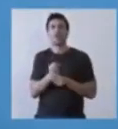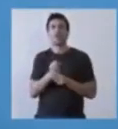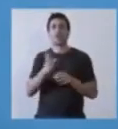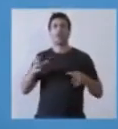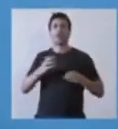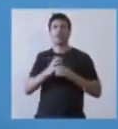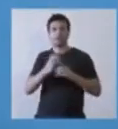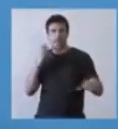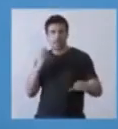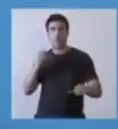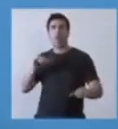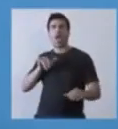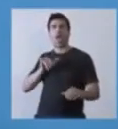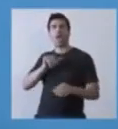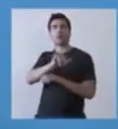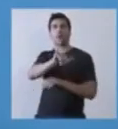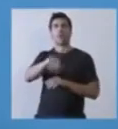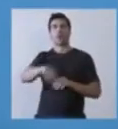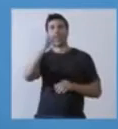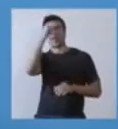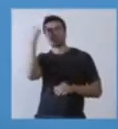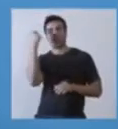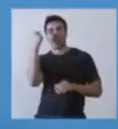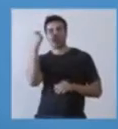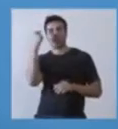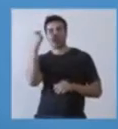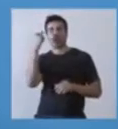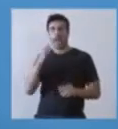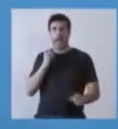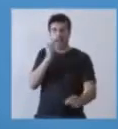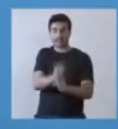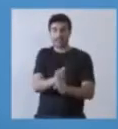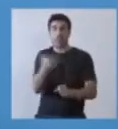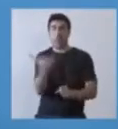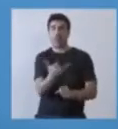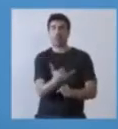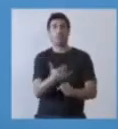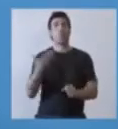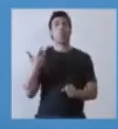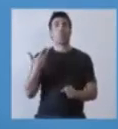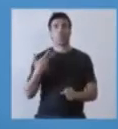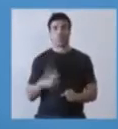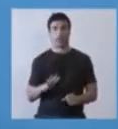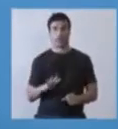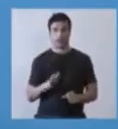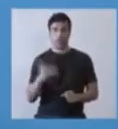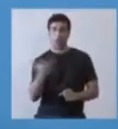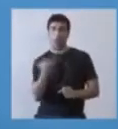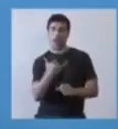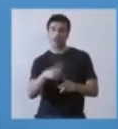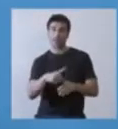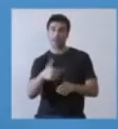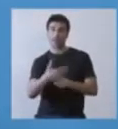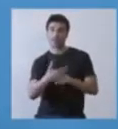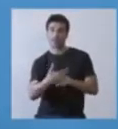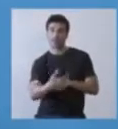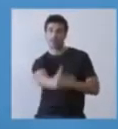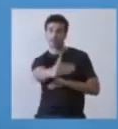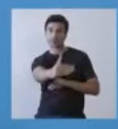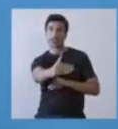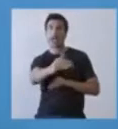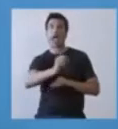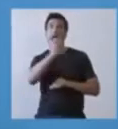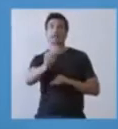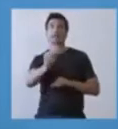aviones de cabotaje a partir de ese momento se suspende de manera total la operación hasta el día miércoles 25 a